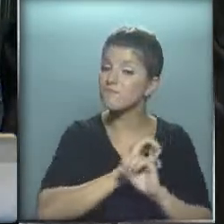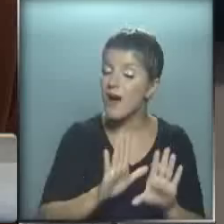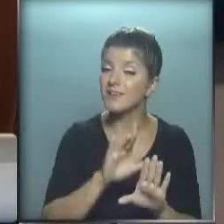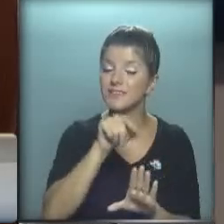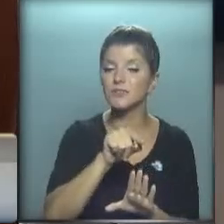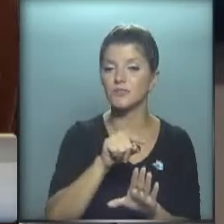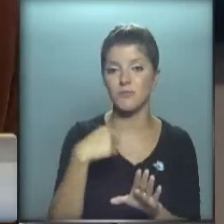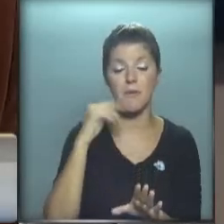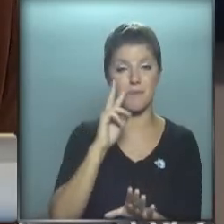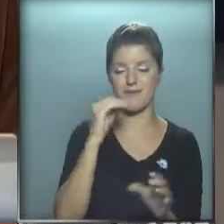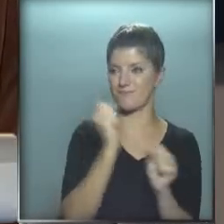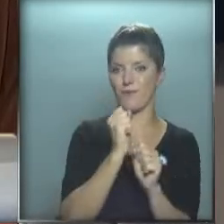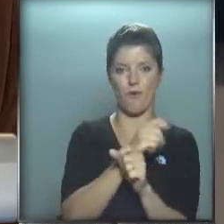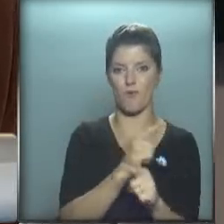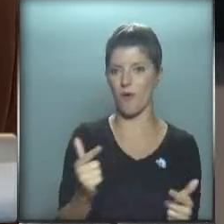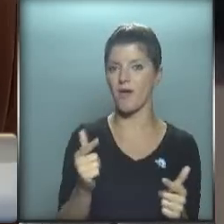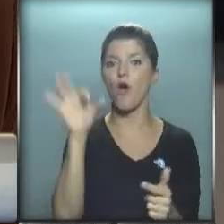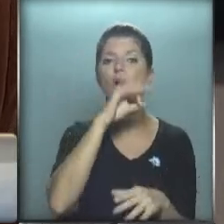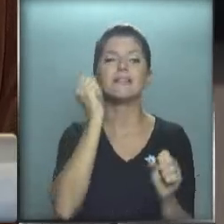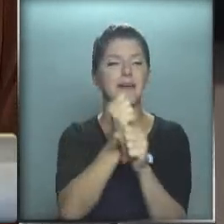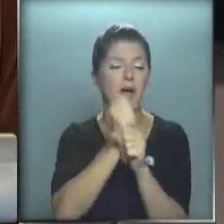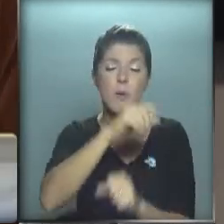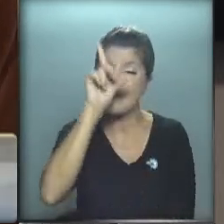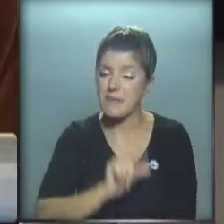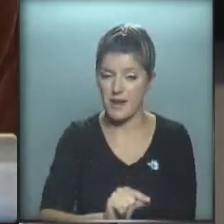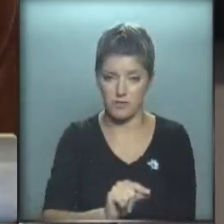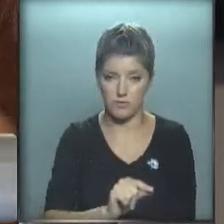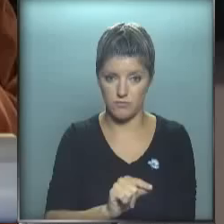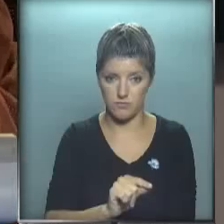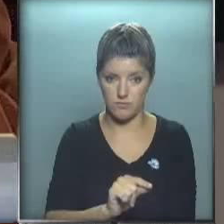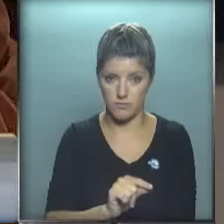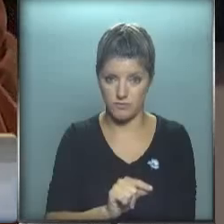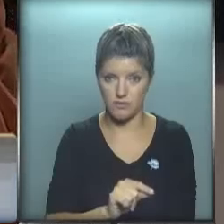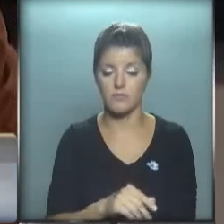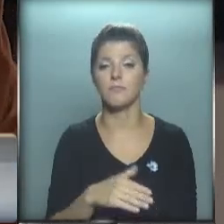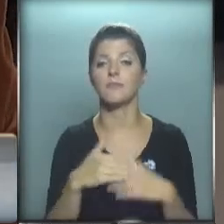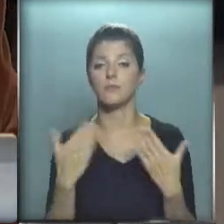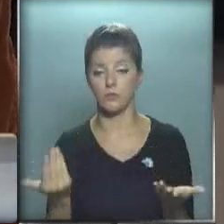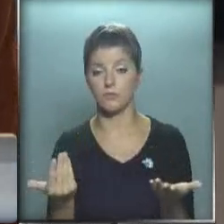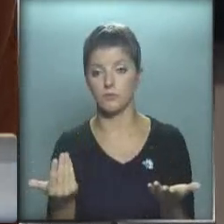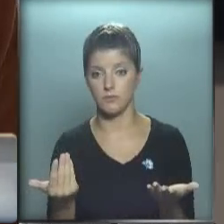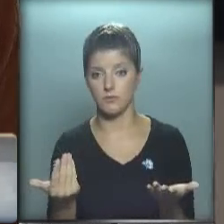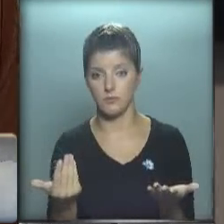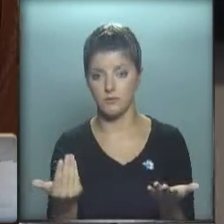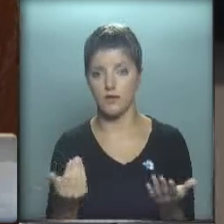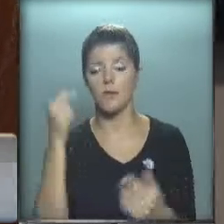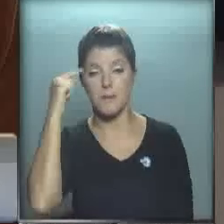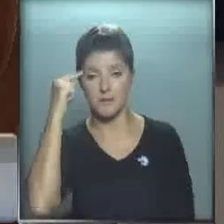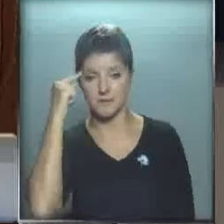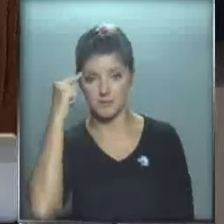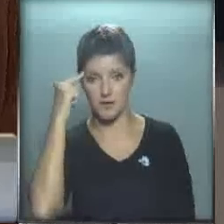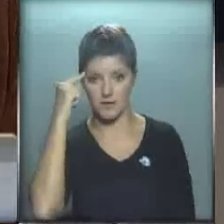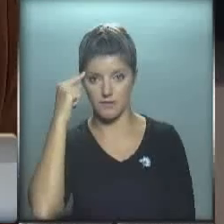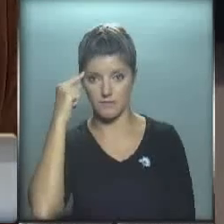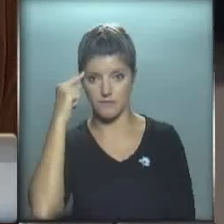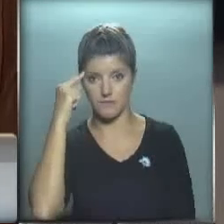encontrar en la desocupación o en empleos muy precarios y en cambio de eh volcarse hacia la